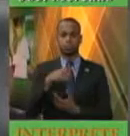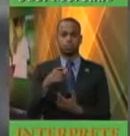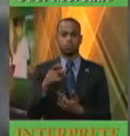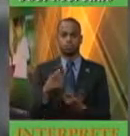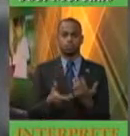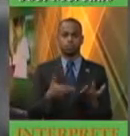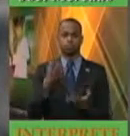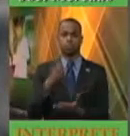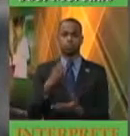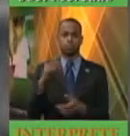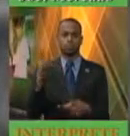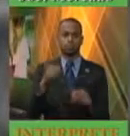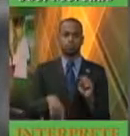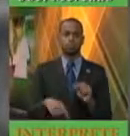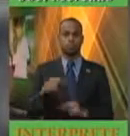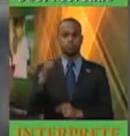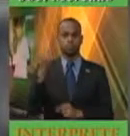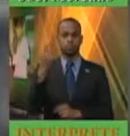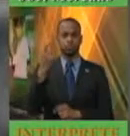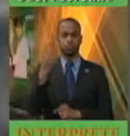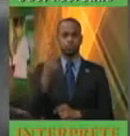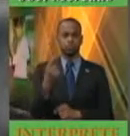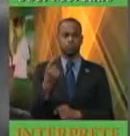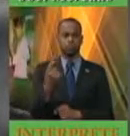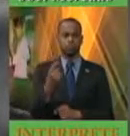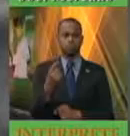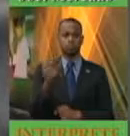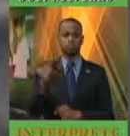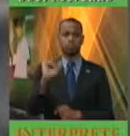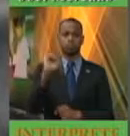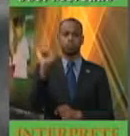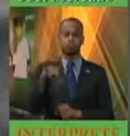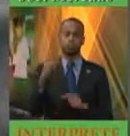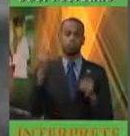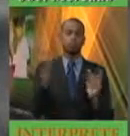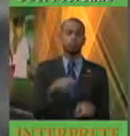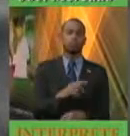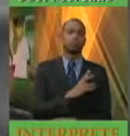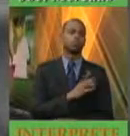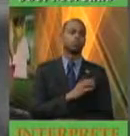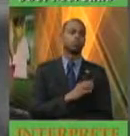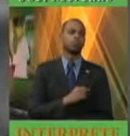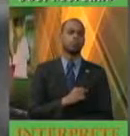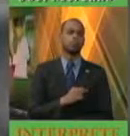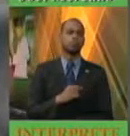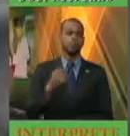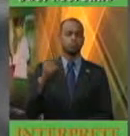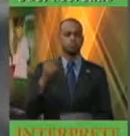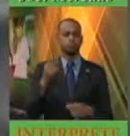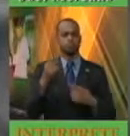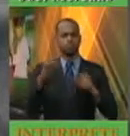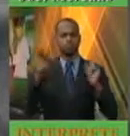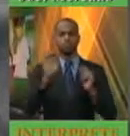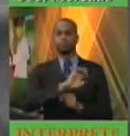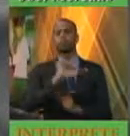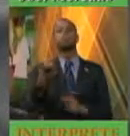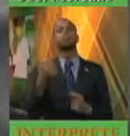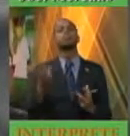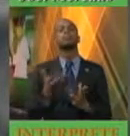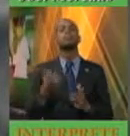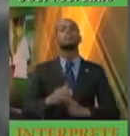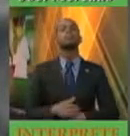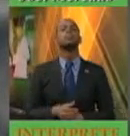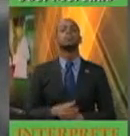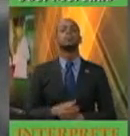pueda subir a ejercer su voto. Y eso fue una modalidad que llenó su cometido. Otra modalidad